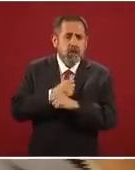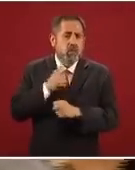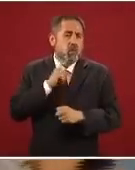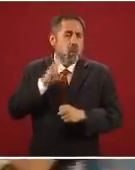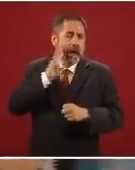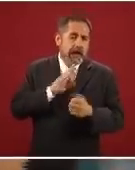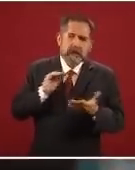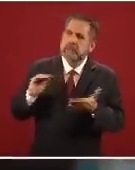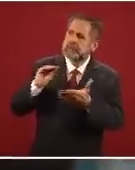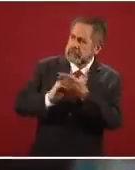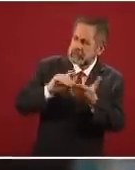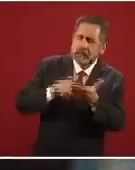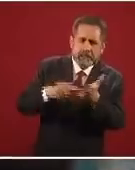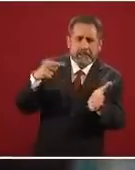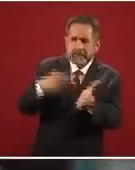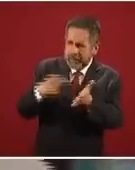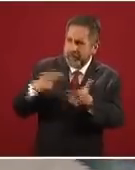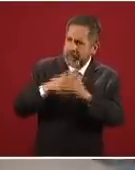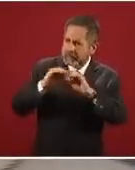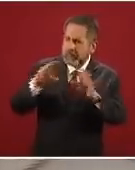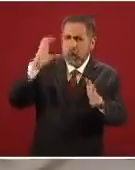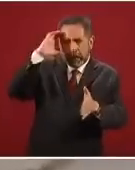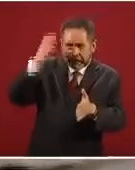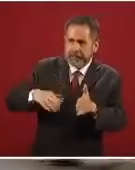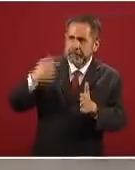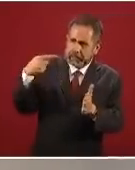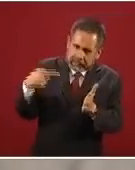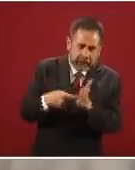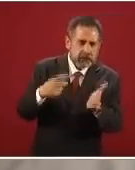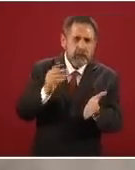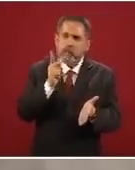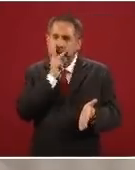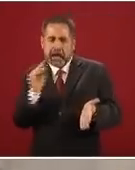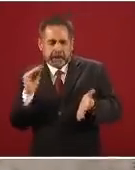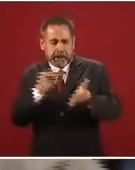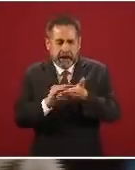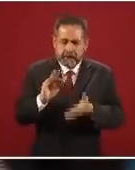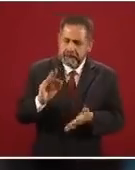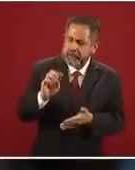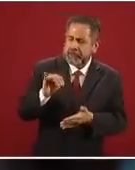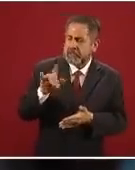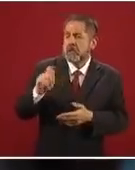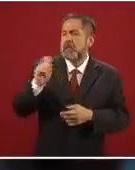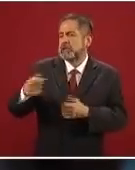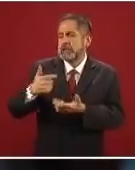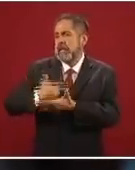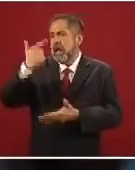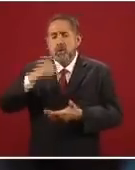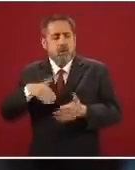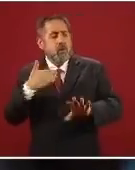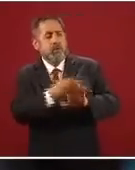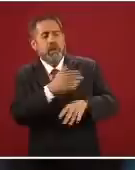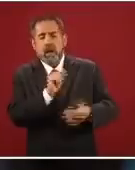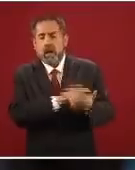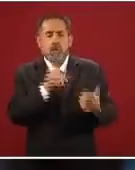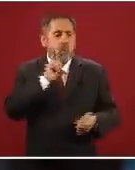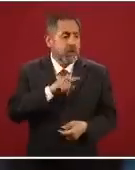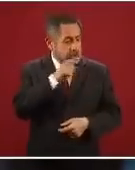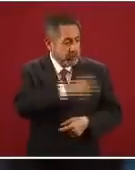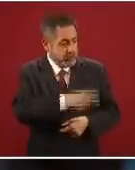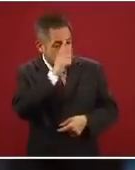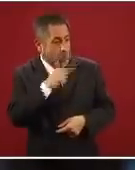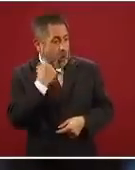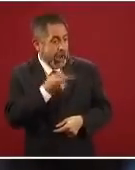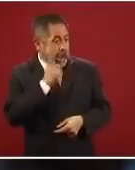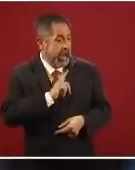han logrado que se visibilice precisamente que podría ser un alto grado de violencia en contra de las mujeres por el simple hecho de